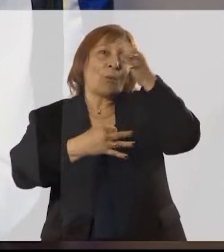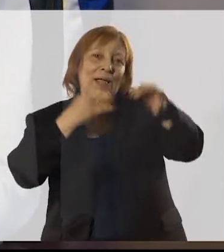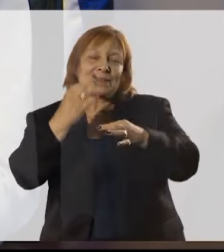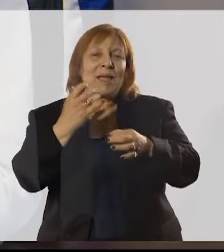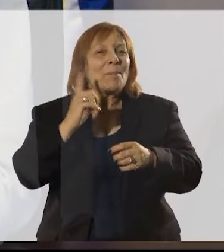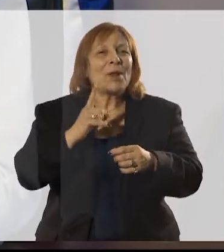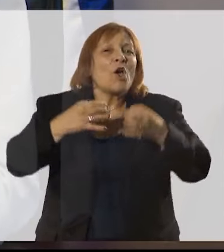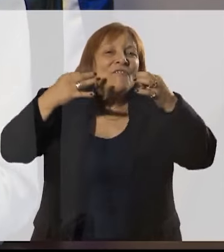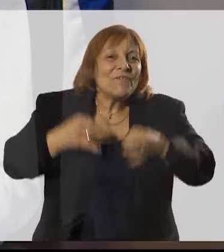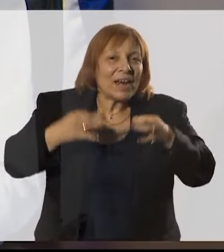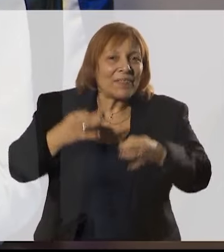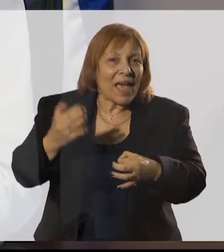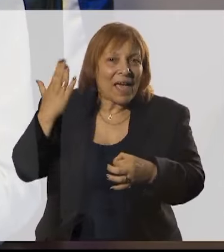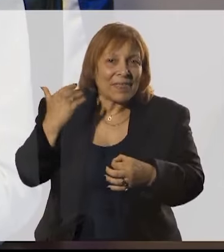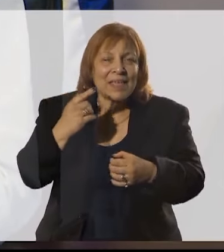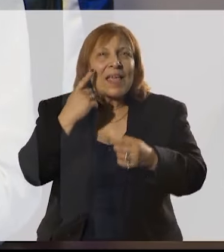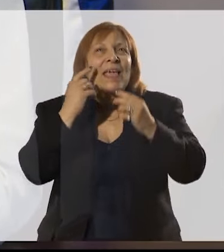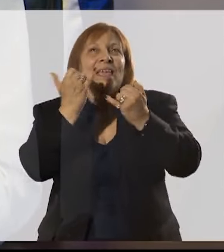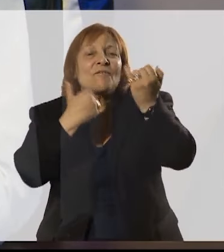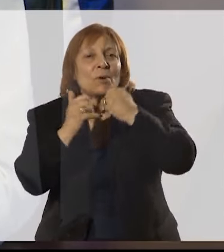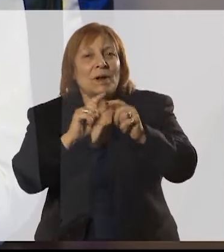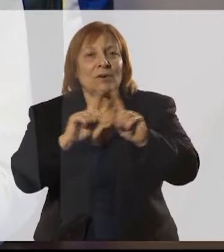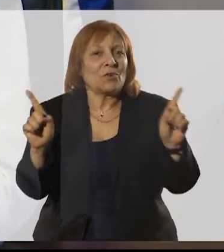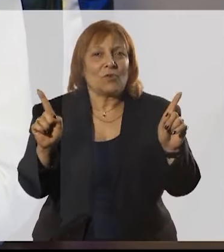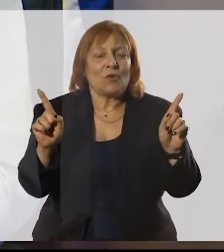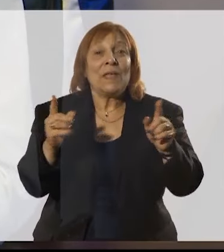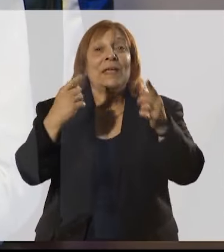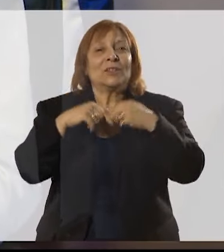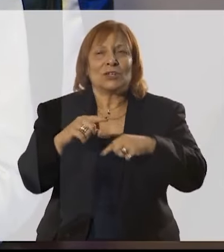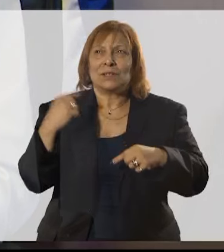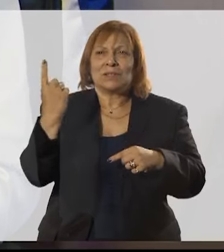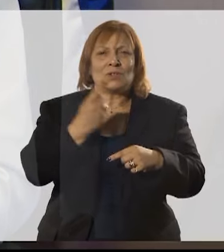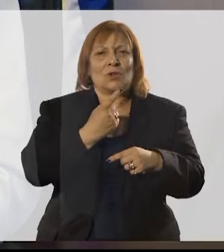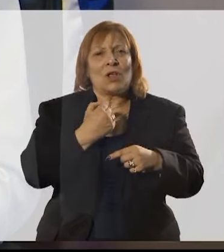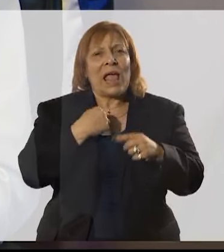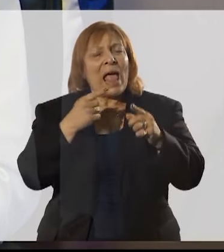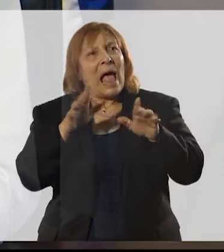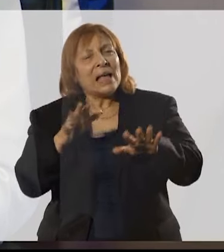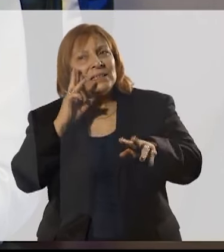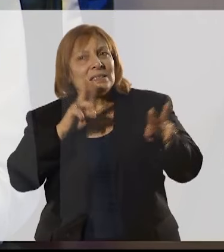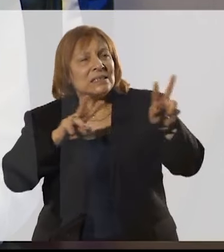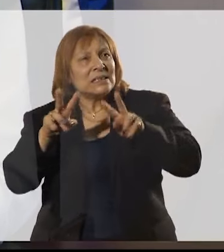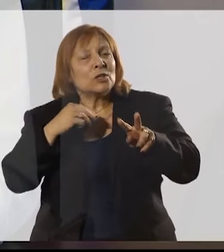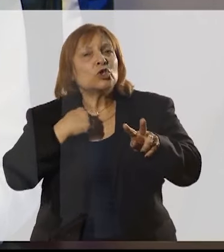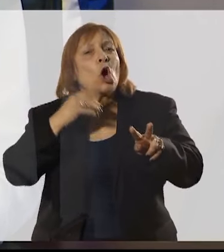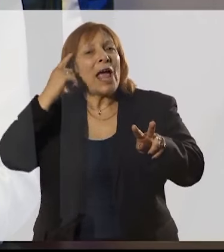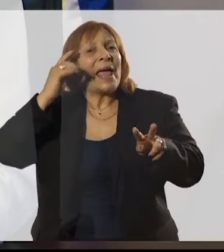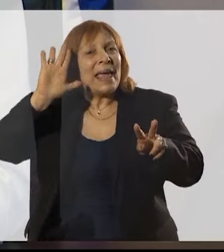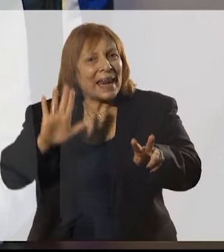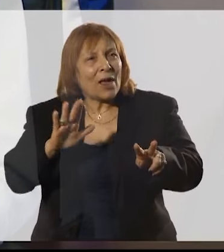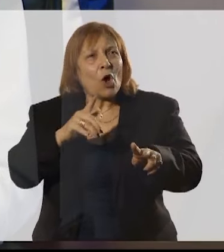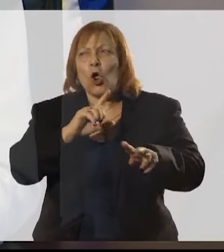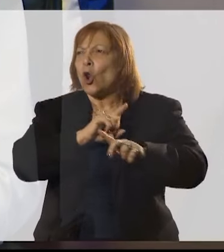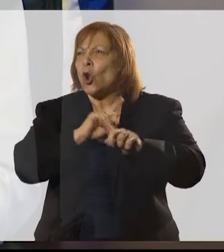gustaría que hubiera sido solo así puede explicarse tanta incomprensión del